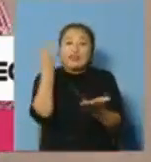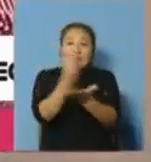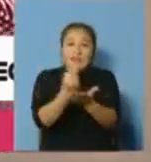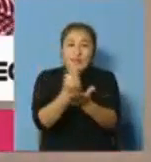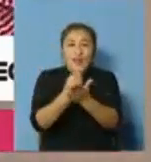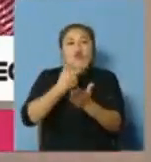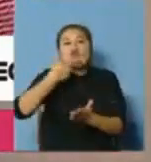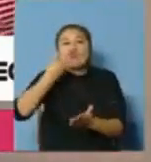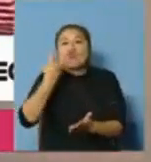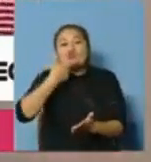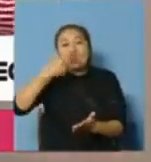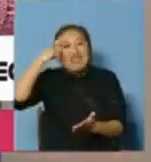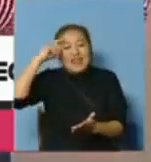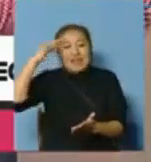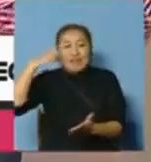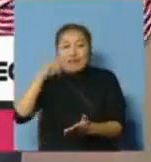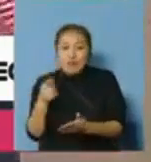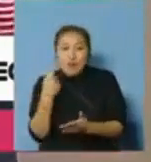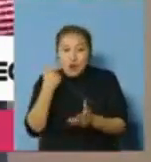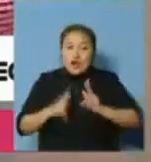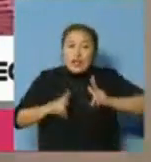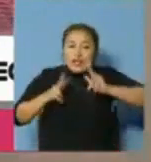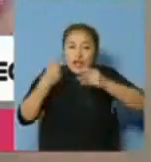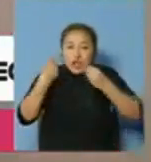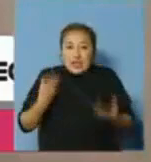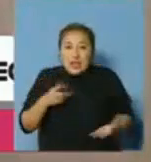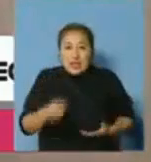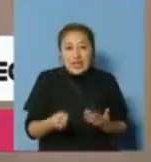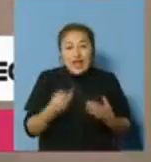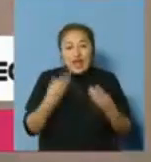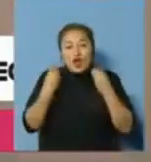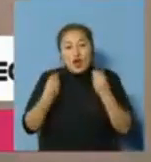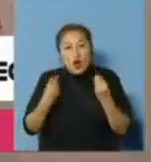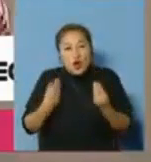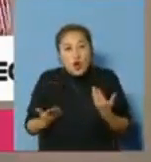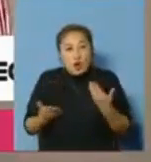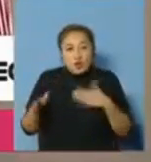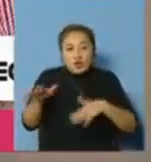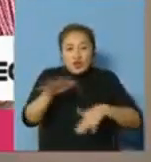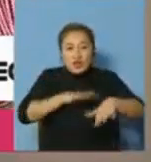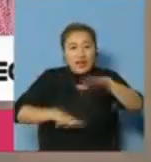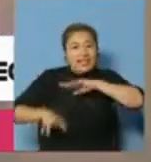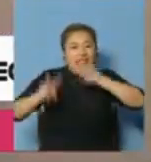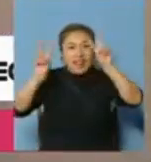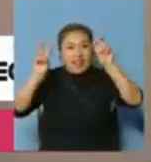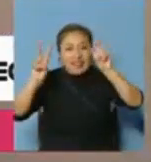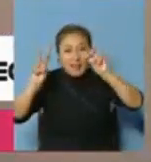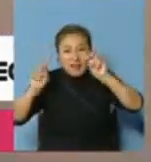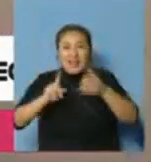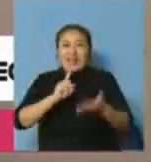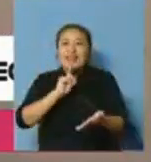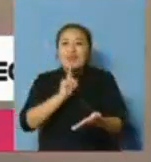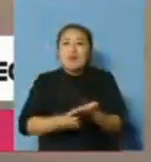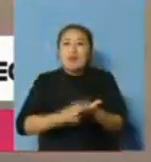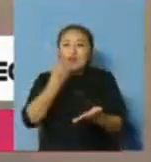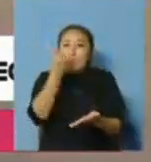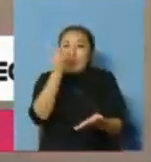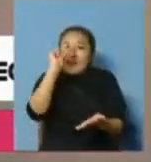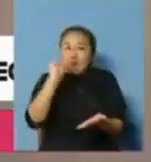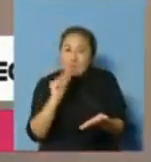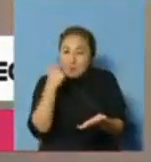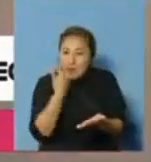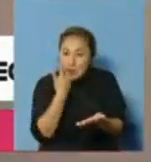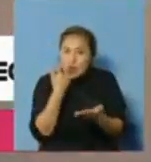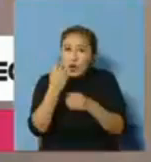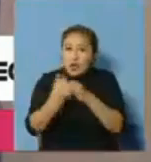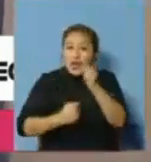superintendencia de servicio público para que nos diga bueno cómo se está manejando el tema de la tarifa social y ya está a punto de